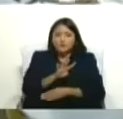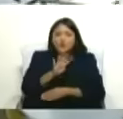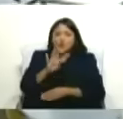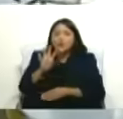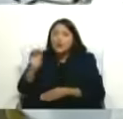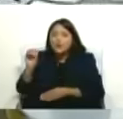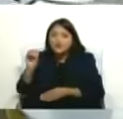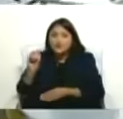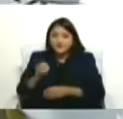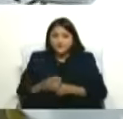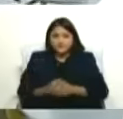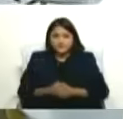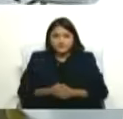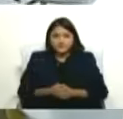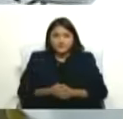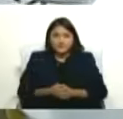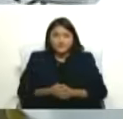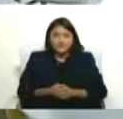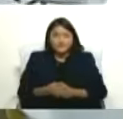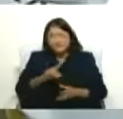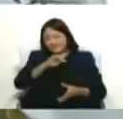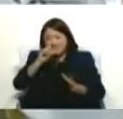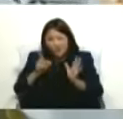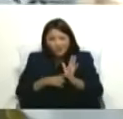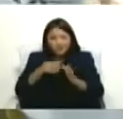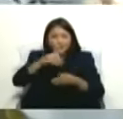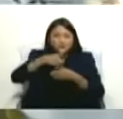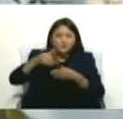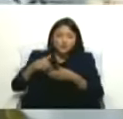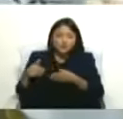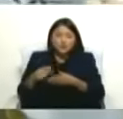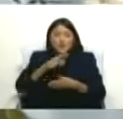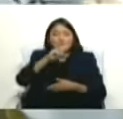105.440. Total de votos y